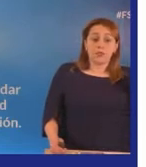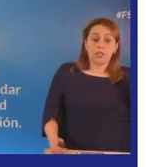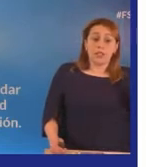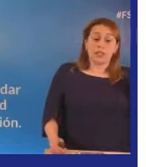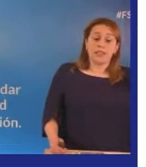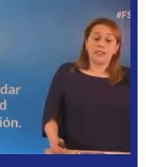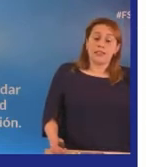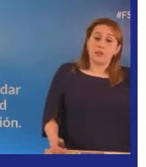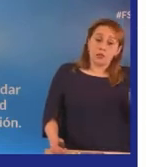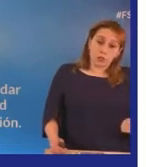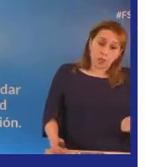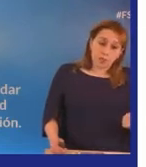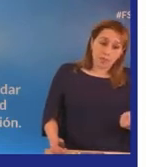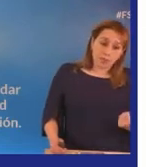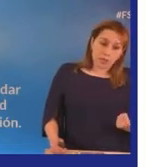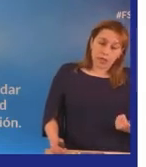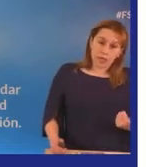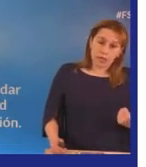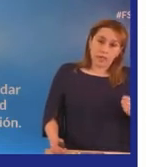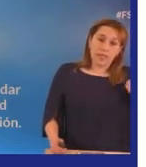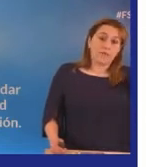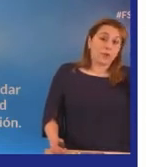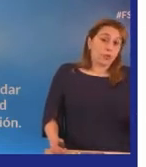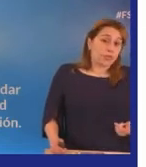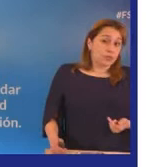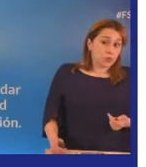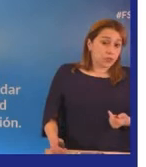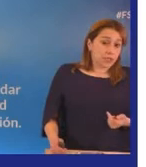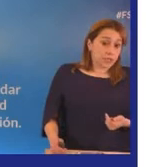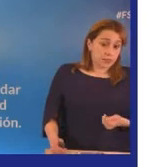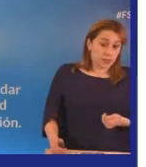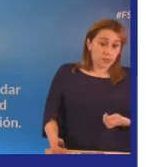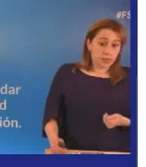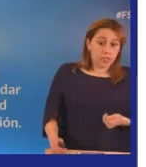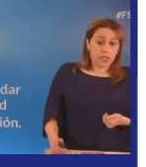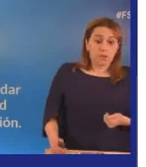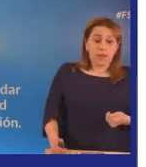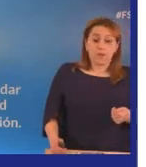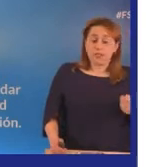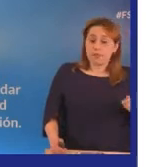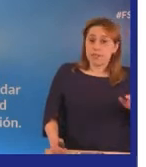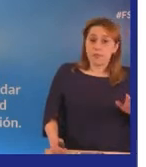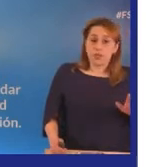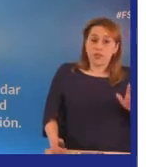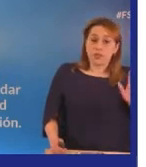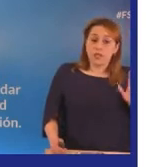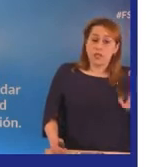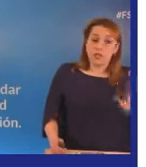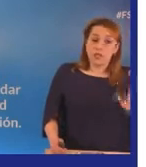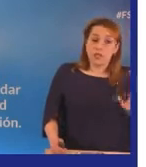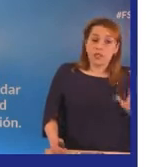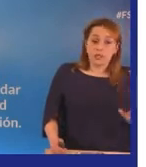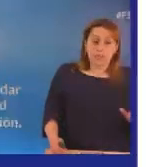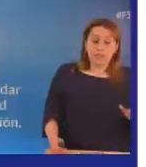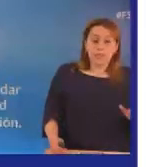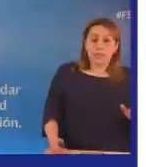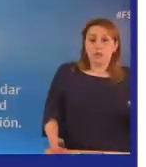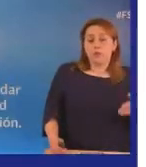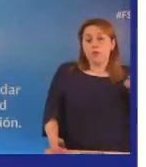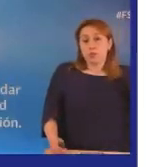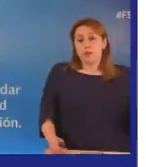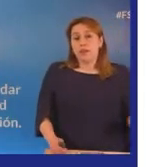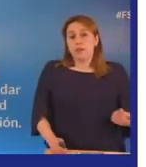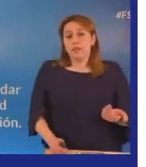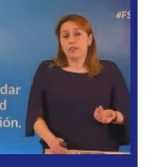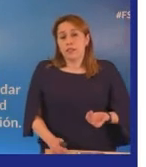Vamos a buscar que tenga autonomía personal y favorecer su socialización. Vamos siempre a estimular toda la parte cognitiva,